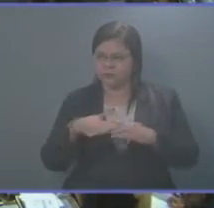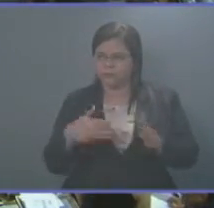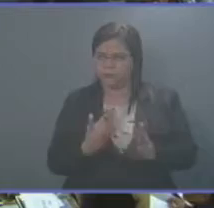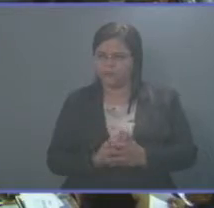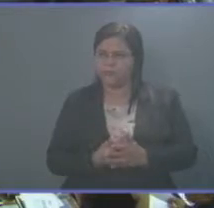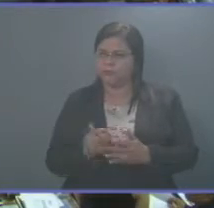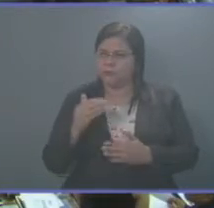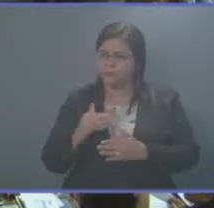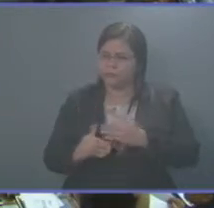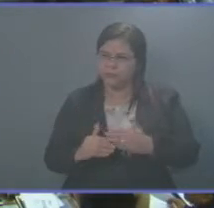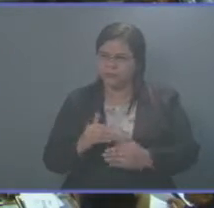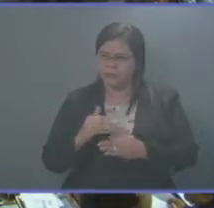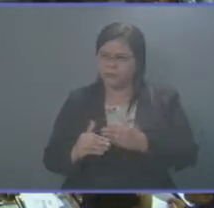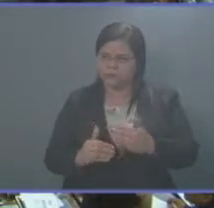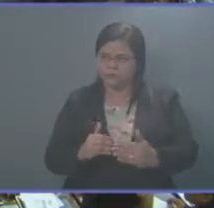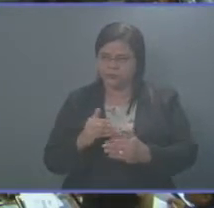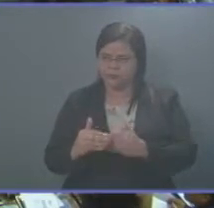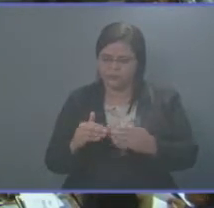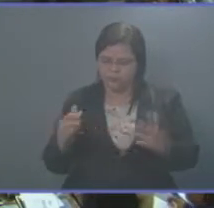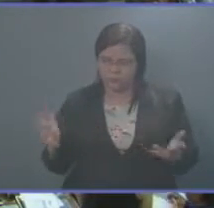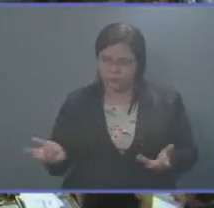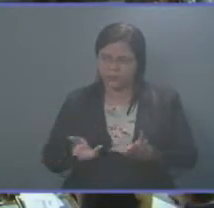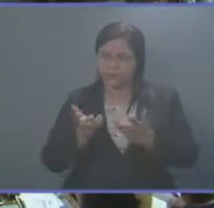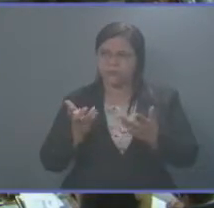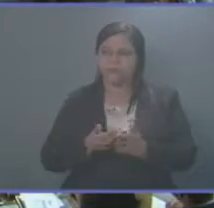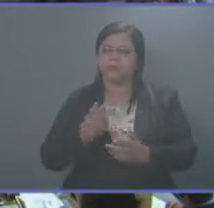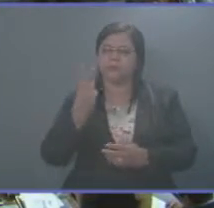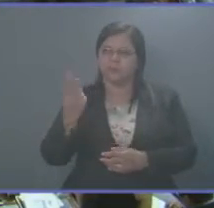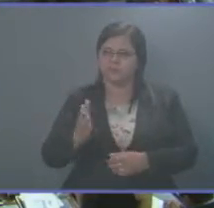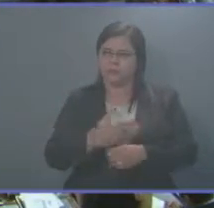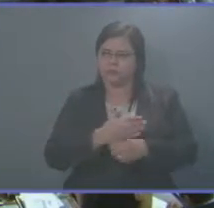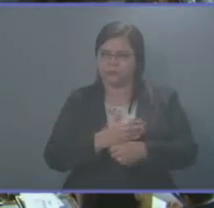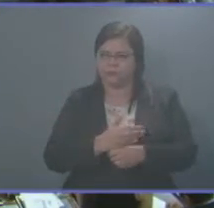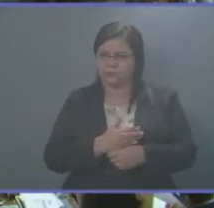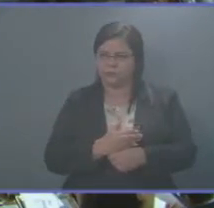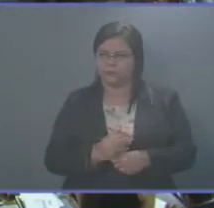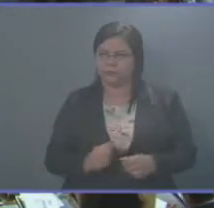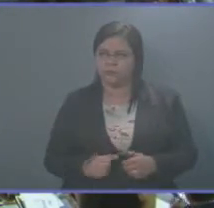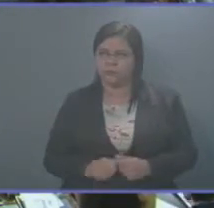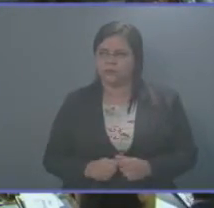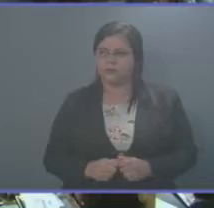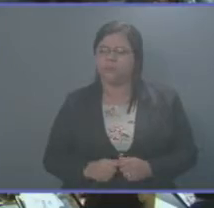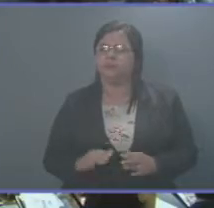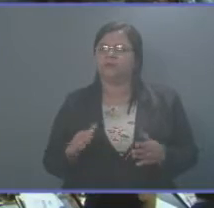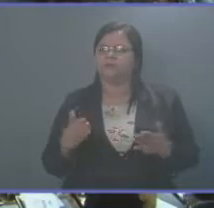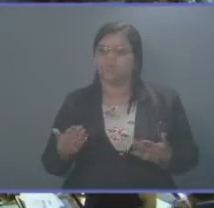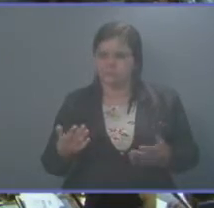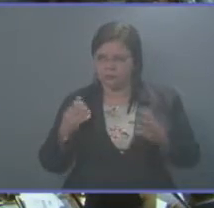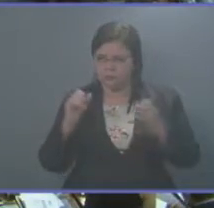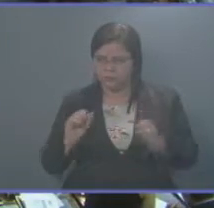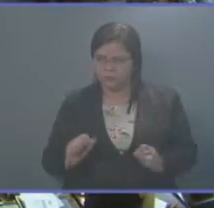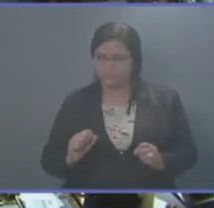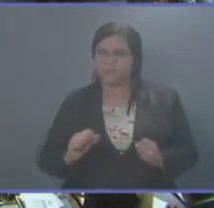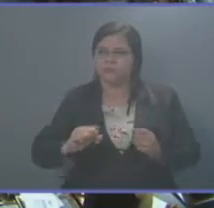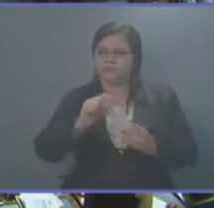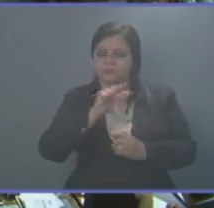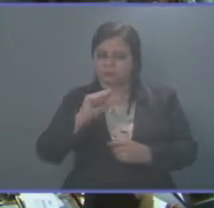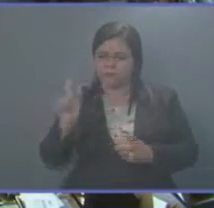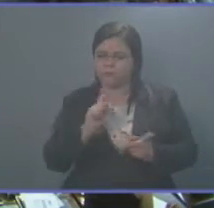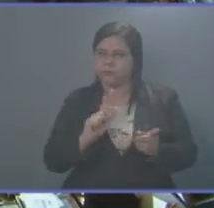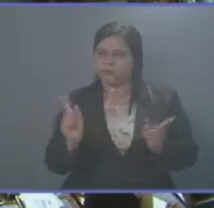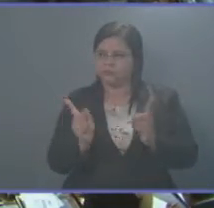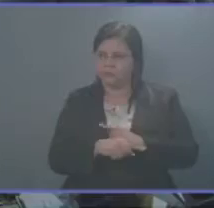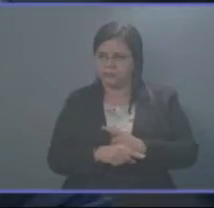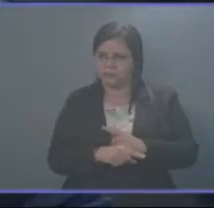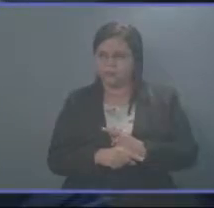encomienda acerca de los señalamientos de los dos partidos en contexto. Es para poder hacer un cambio de nombre de